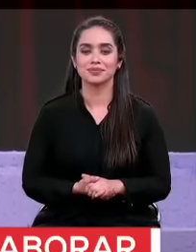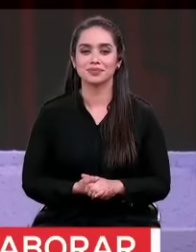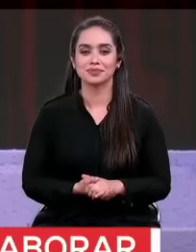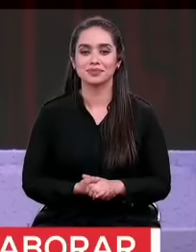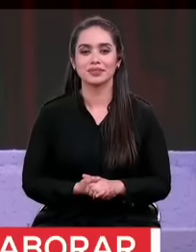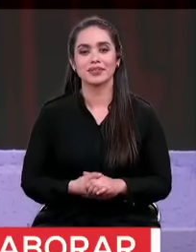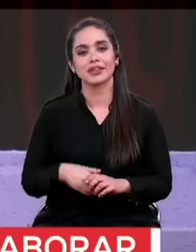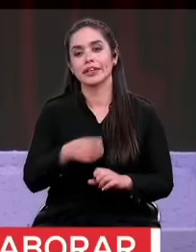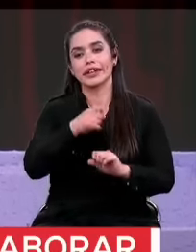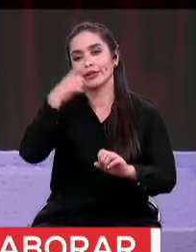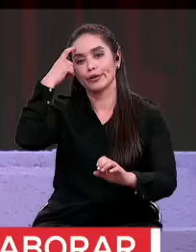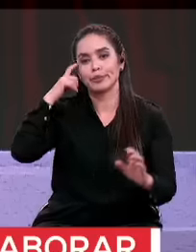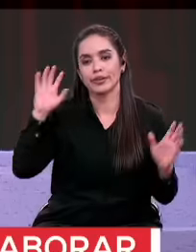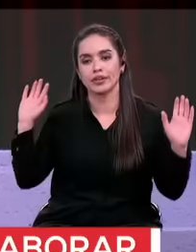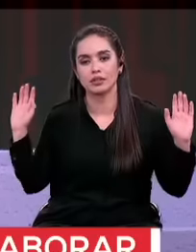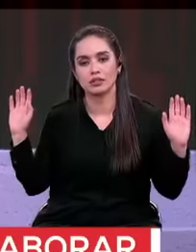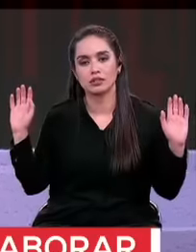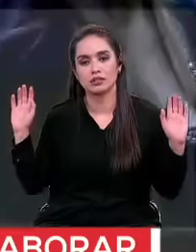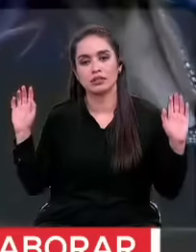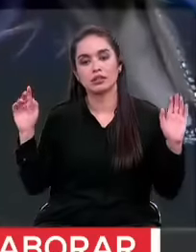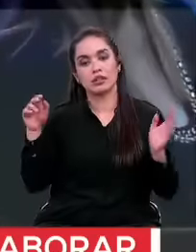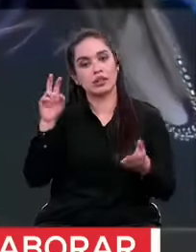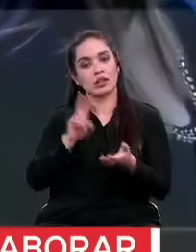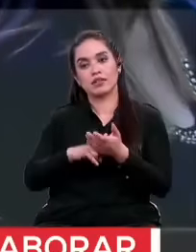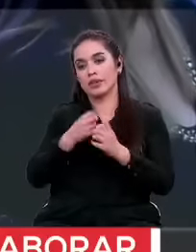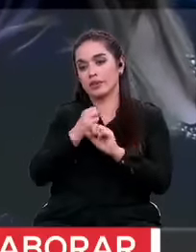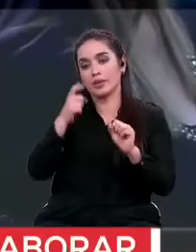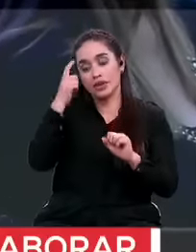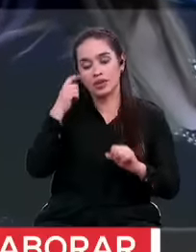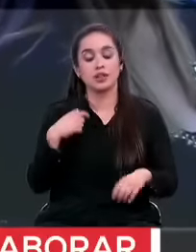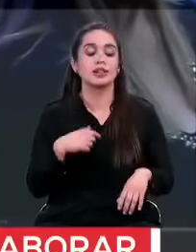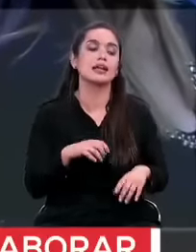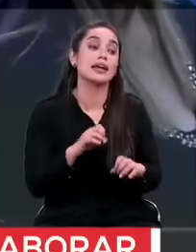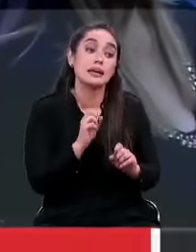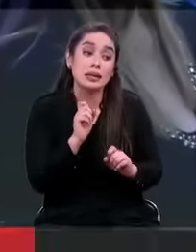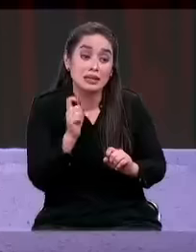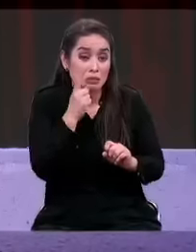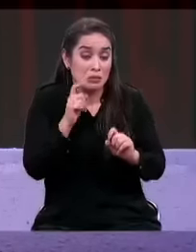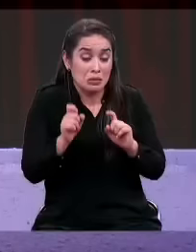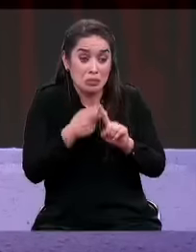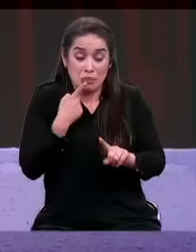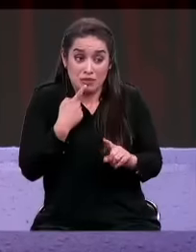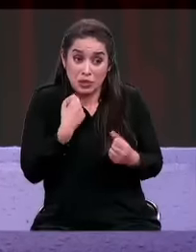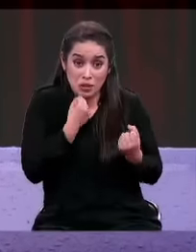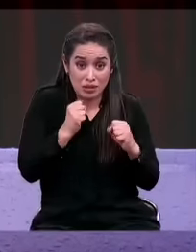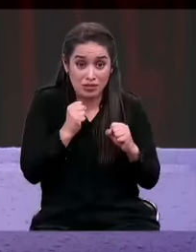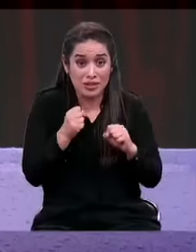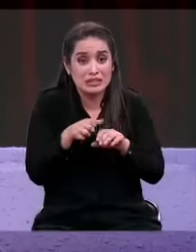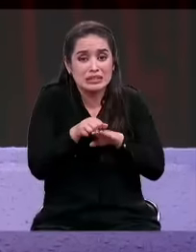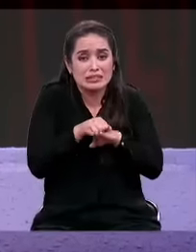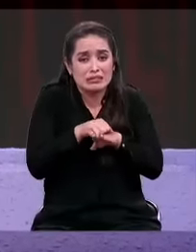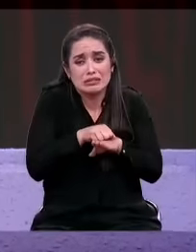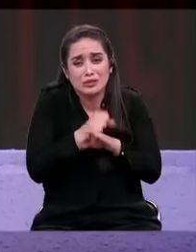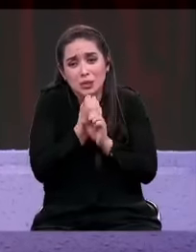No puedo creer. Sí. Primera vez que me pasa, estoy nervioso. Espérate. Tranquilo. Ay, sí, que apenas me cae.